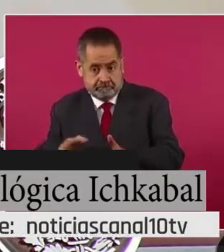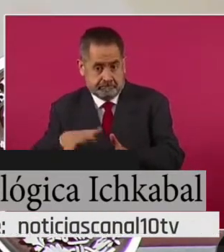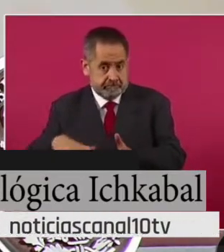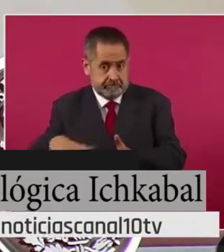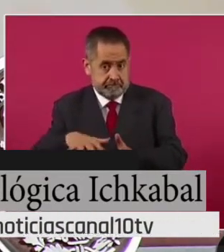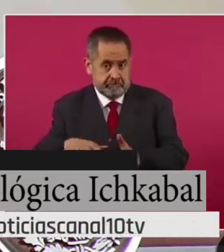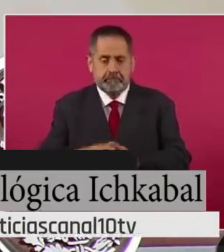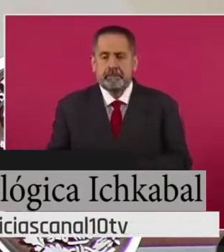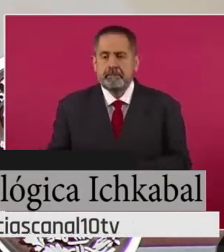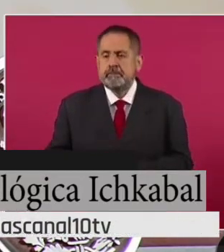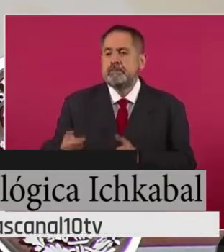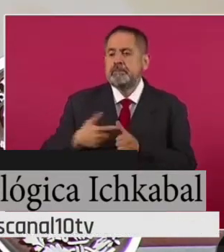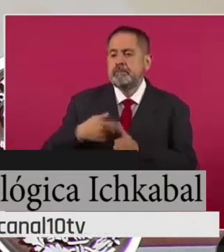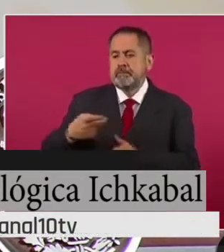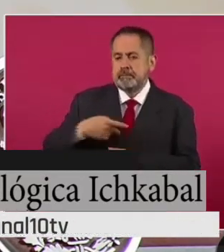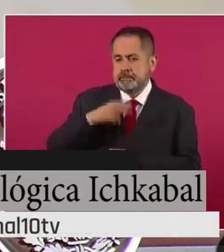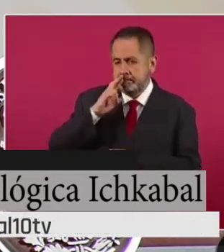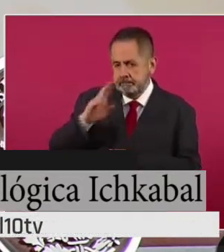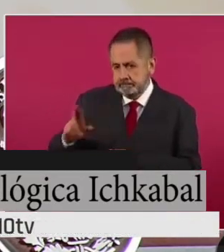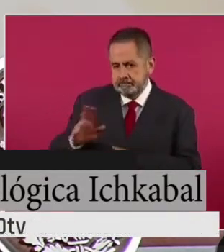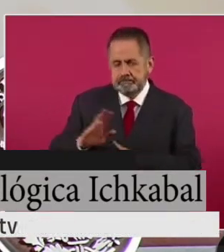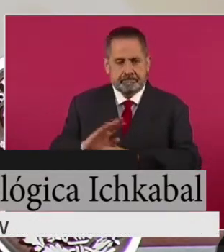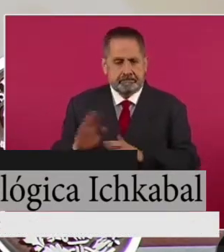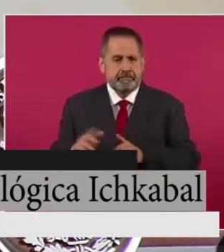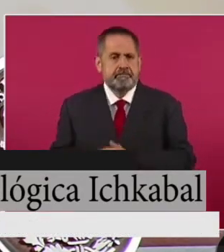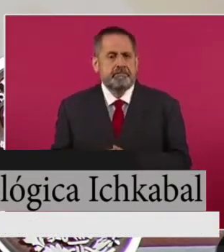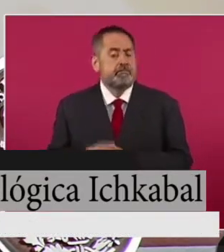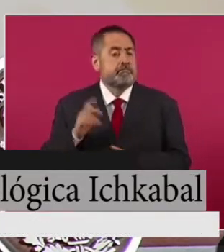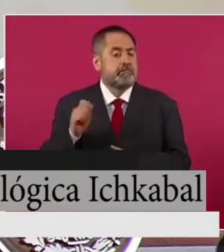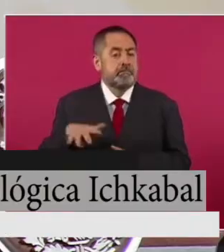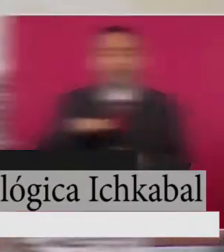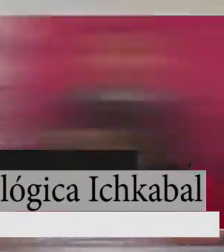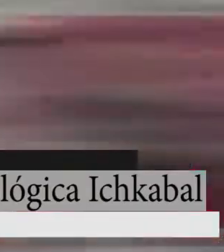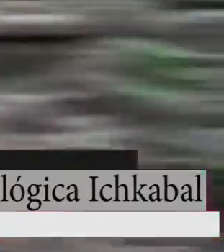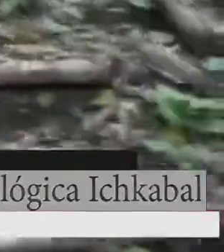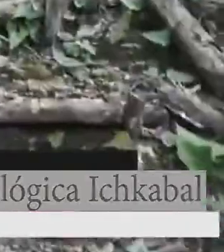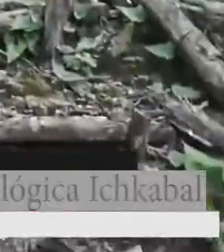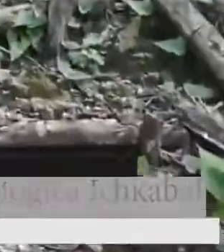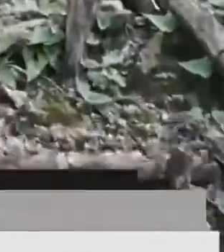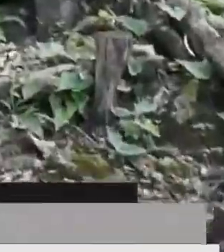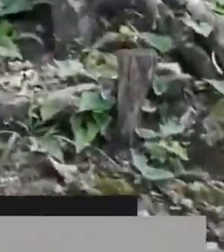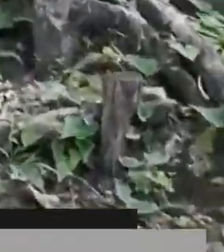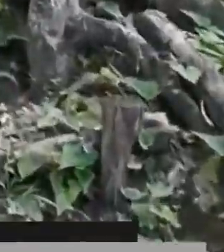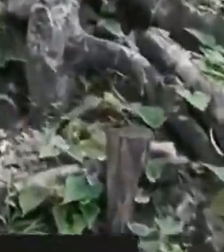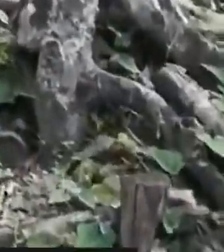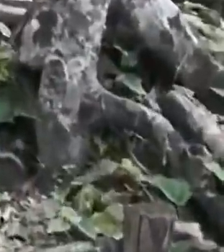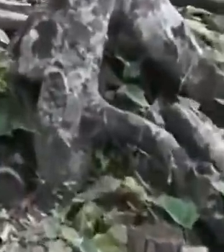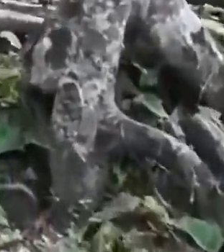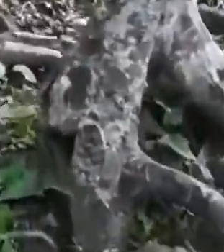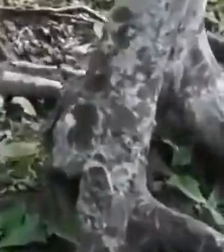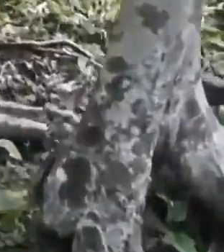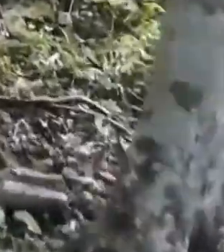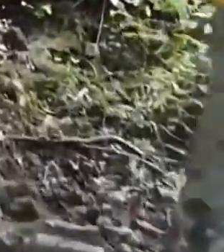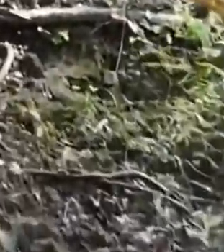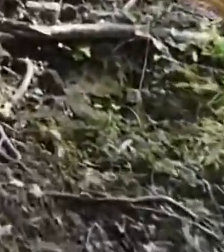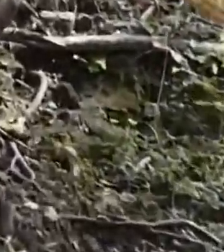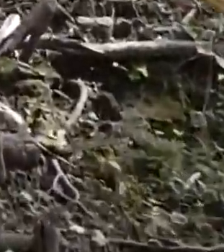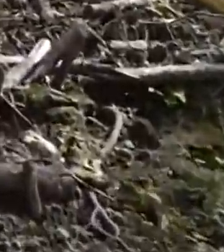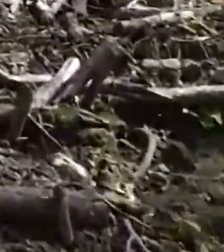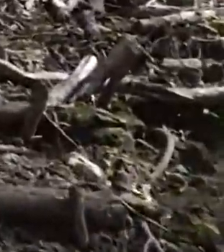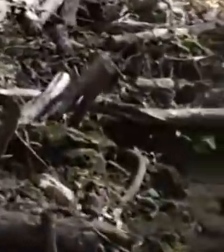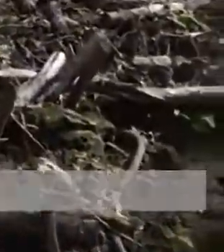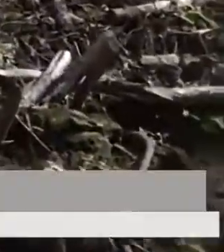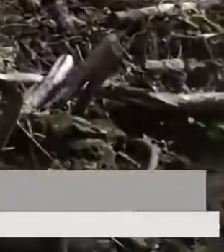plazo de la zona arqueológica de ichkabal ubicada al sur de bacalar añeja exigencia por ciudadanos del sur de quintana roo para atraer más